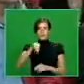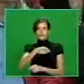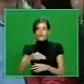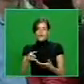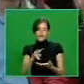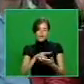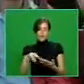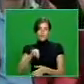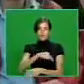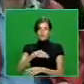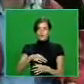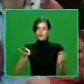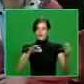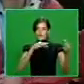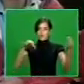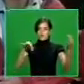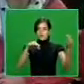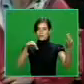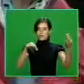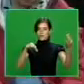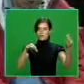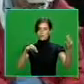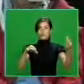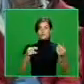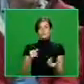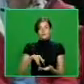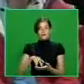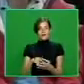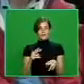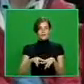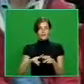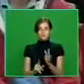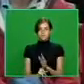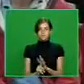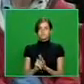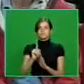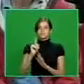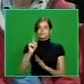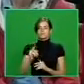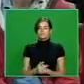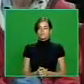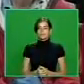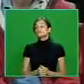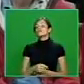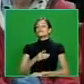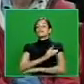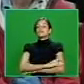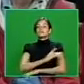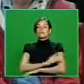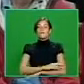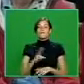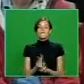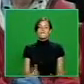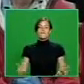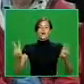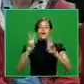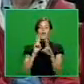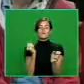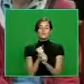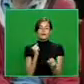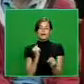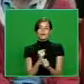leer música tocar su violín tocar Bueno ese es un niño que desarrolla una disciplina unos valores en el